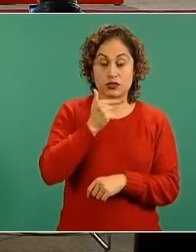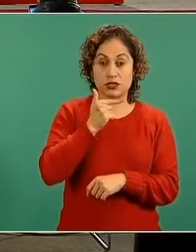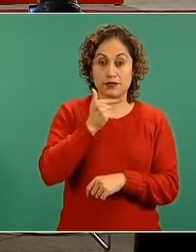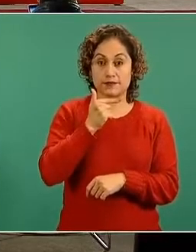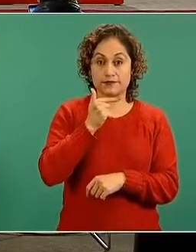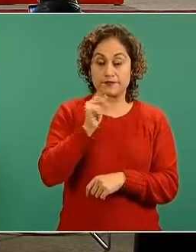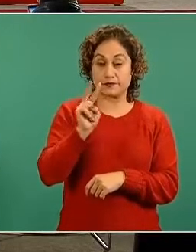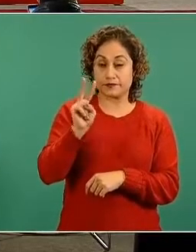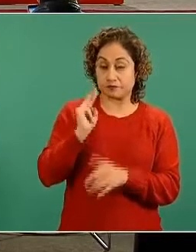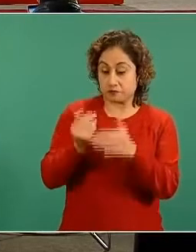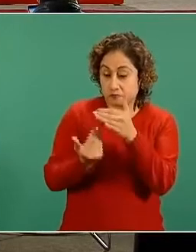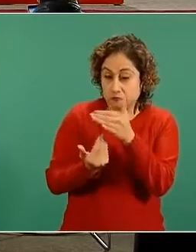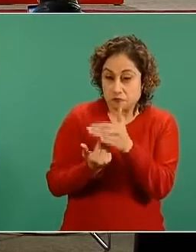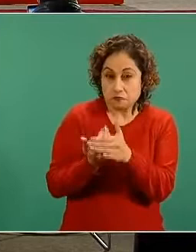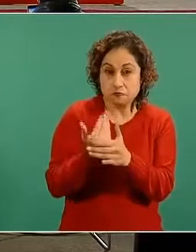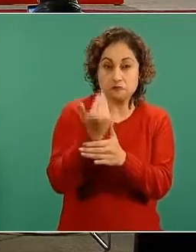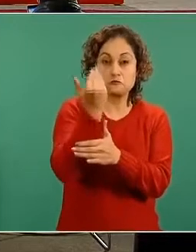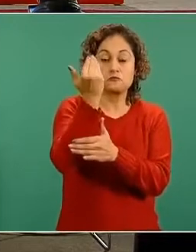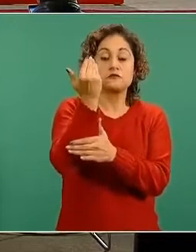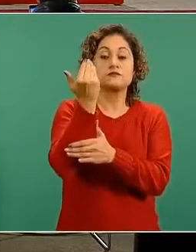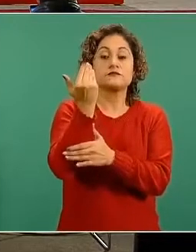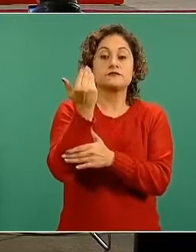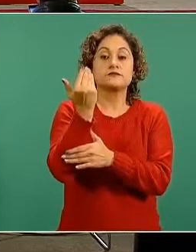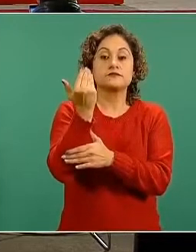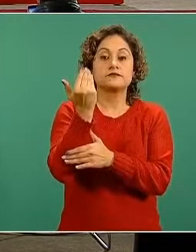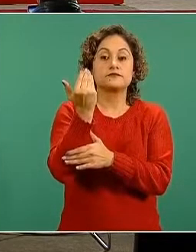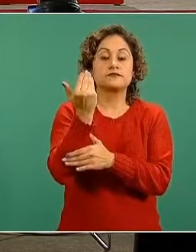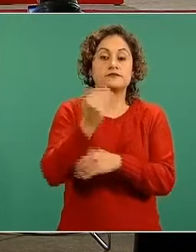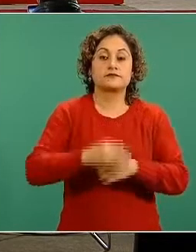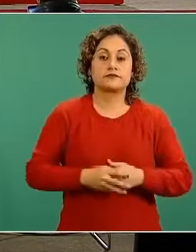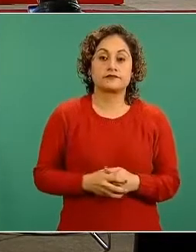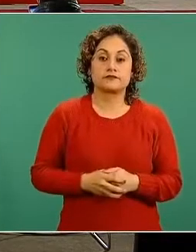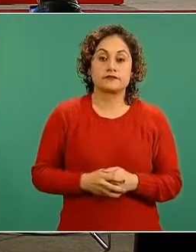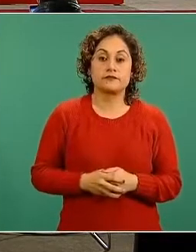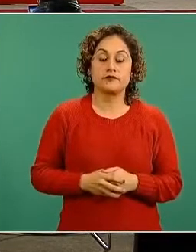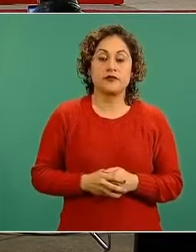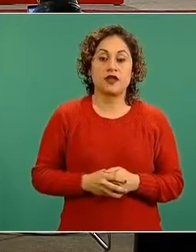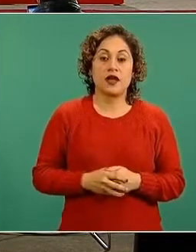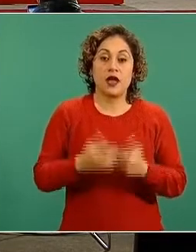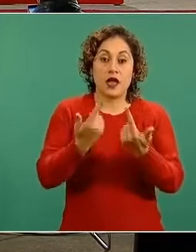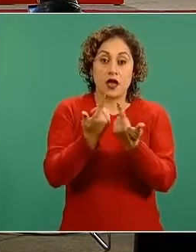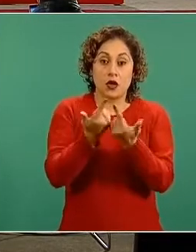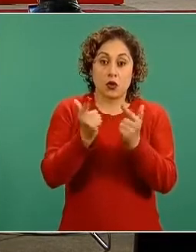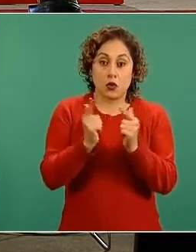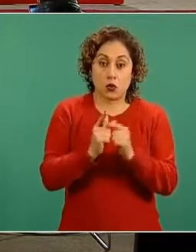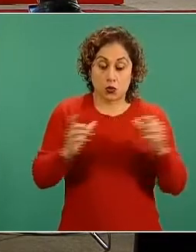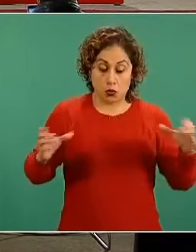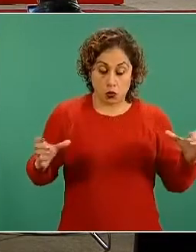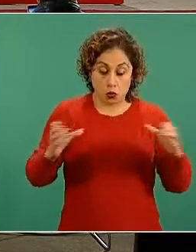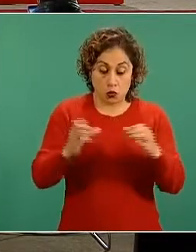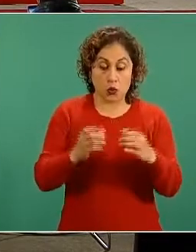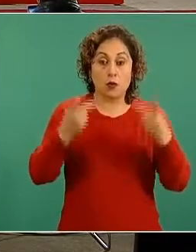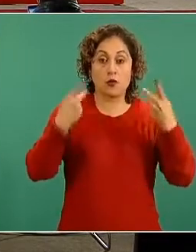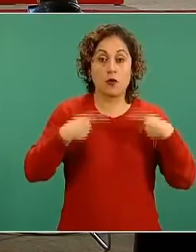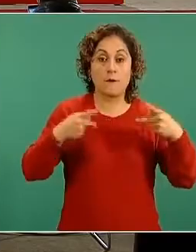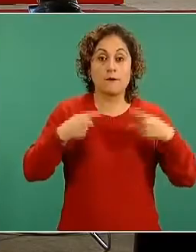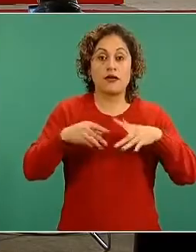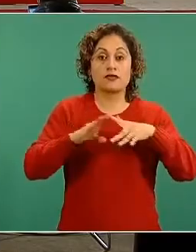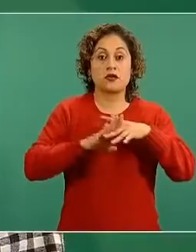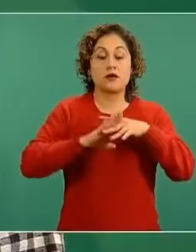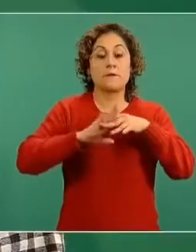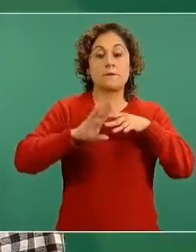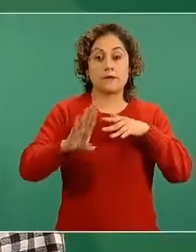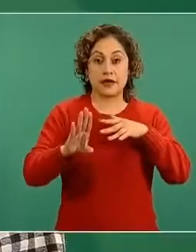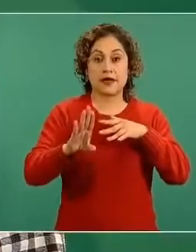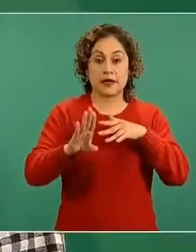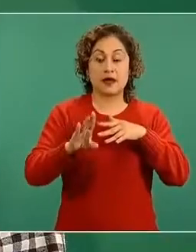madrugada, se integró una nueva caravana de personas migrantes, fundamentalmente de